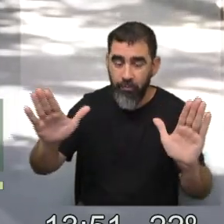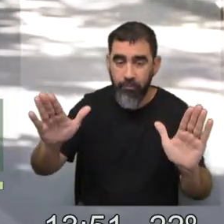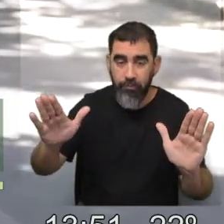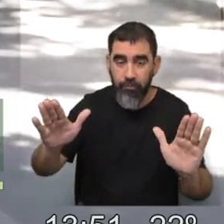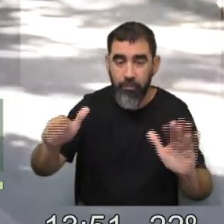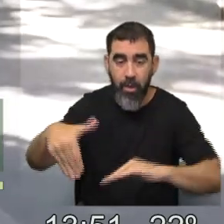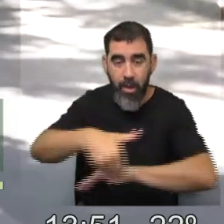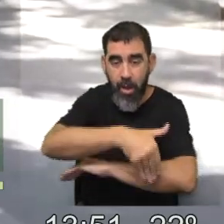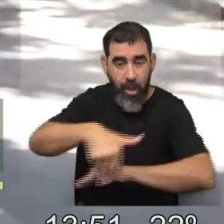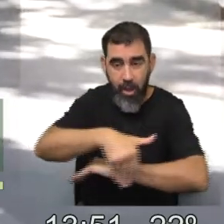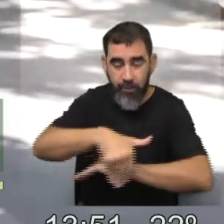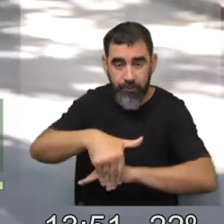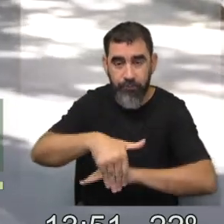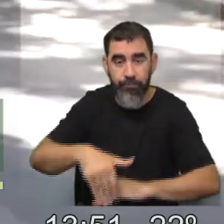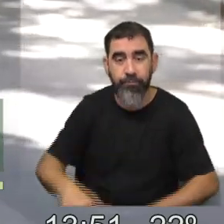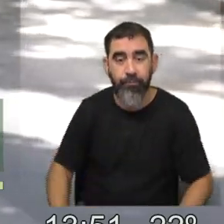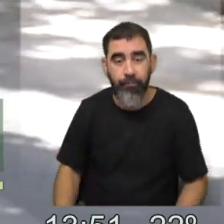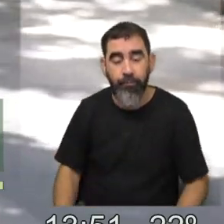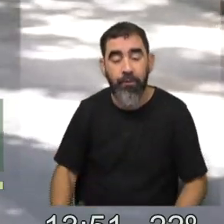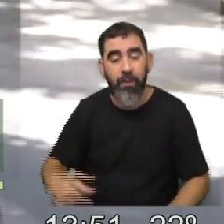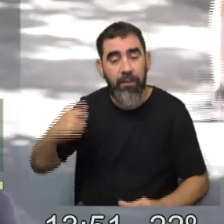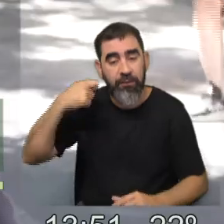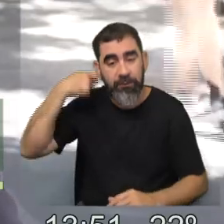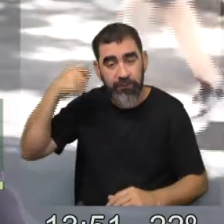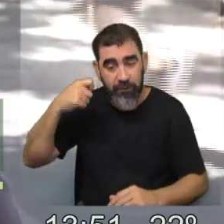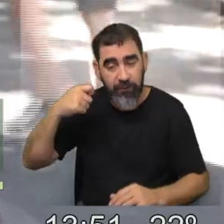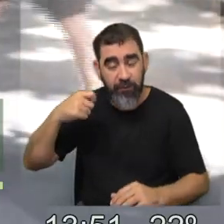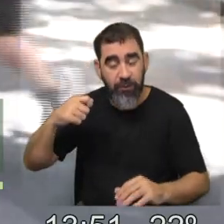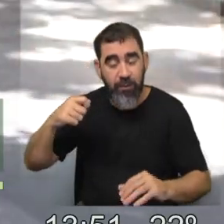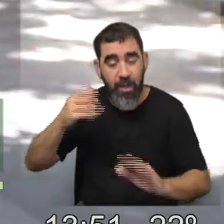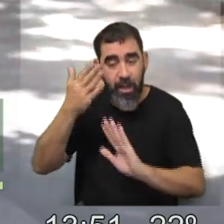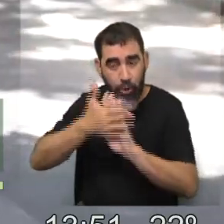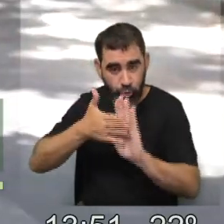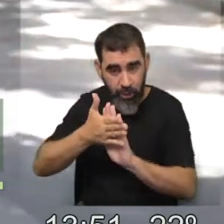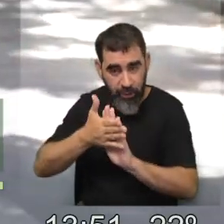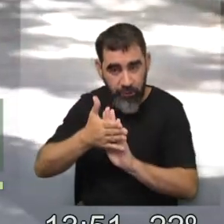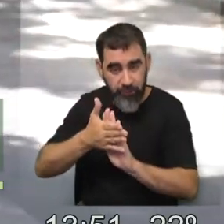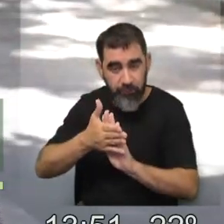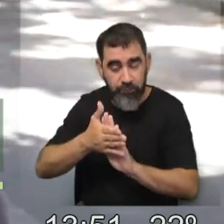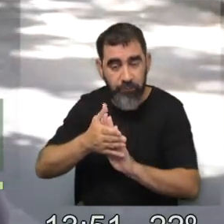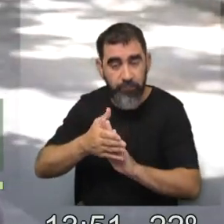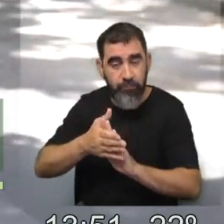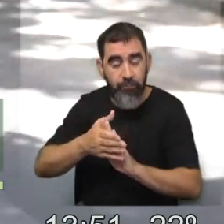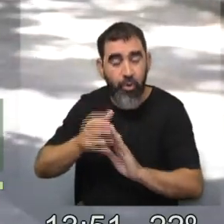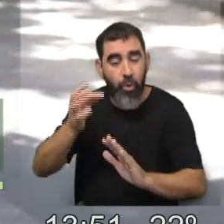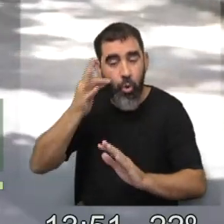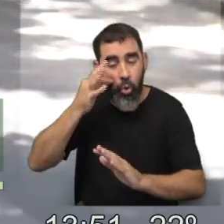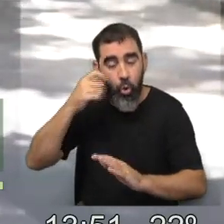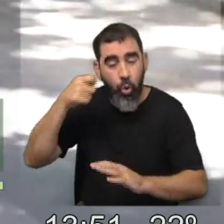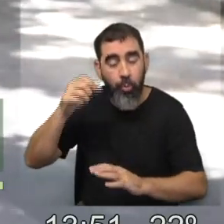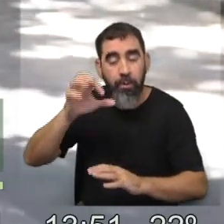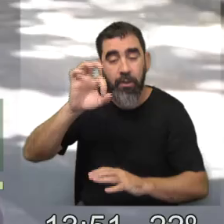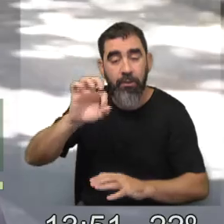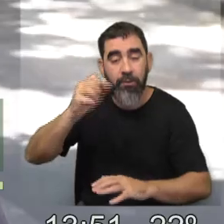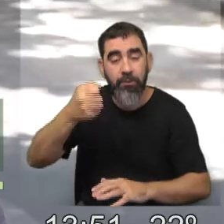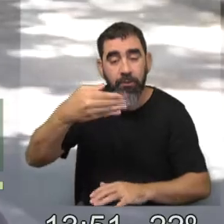plena calle Tristán Narvaja. Vamos a tener cine nacional vinculado a la música popular, se va a emitir un documental sobre el Sabalero.